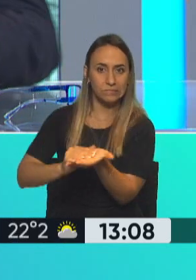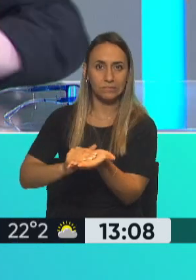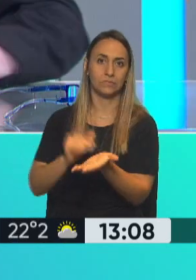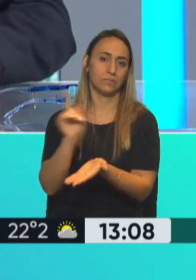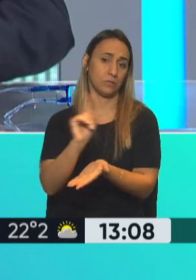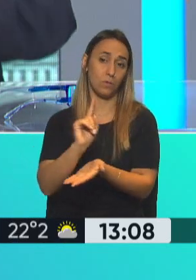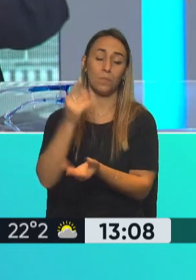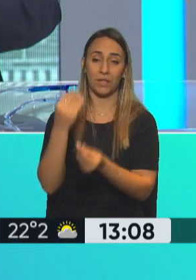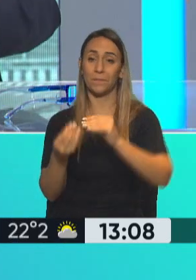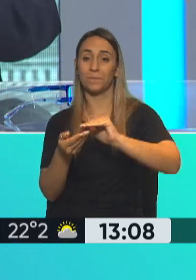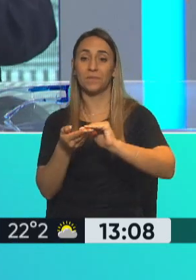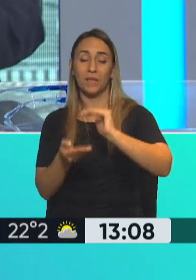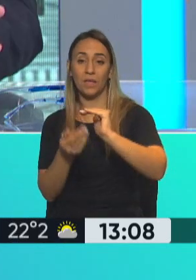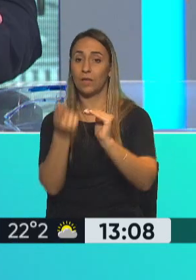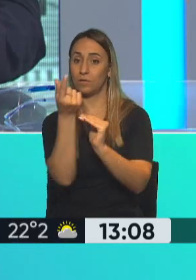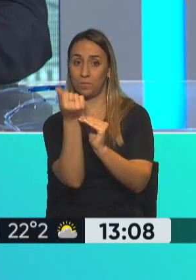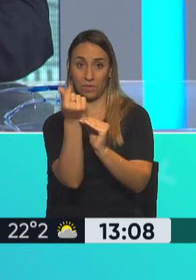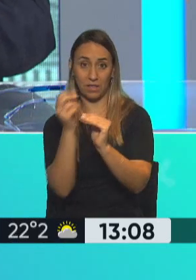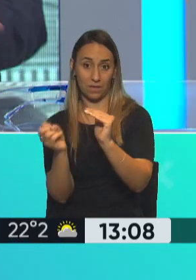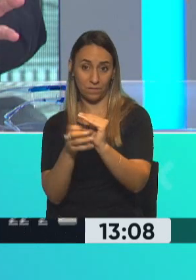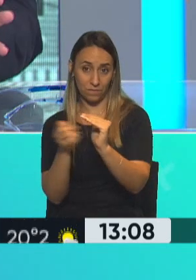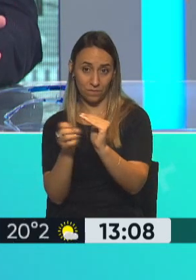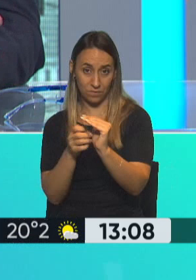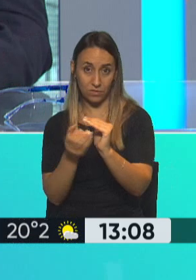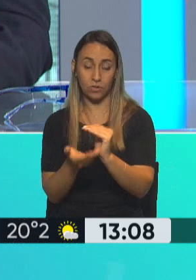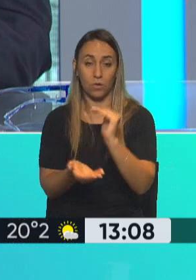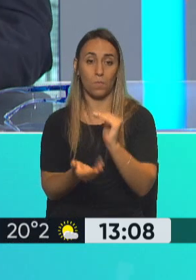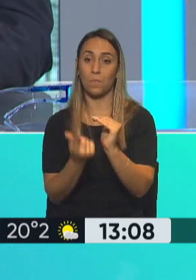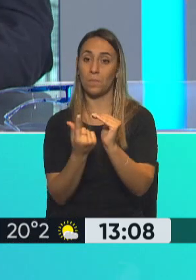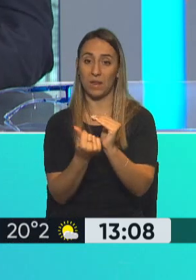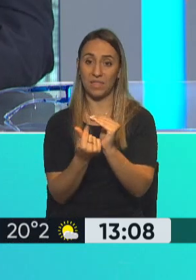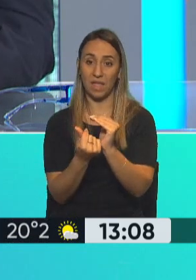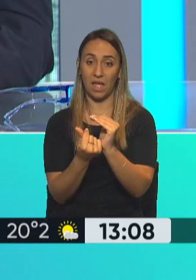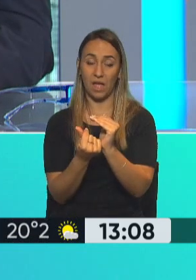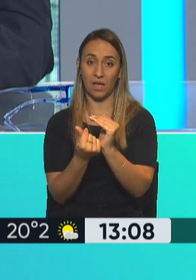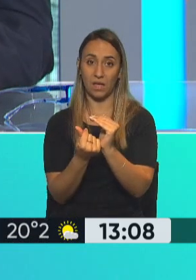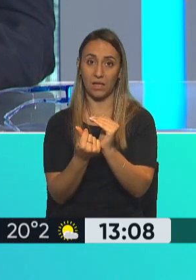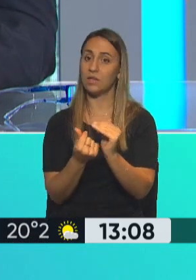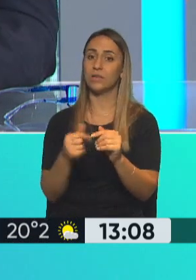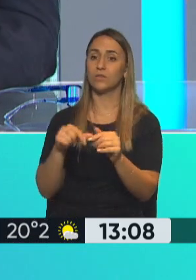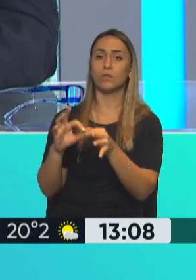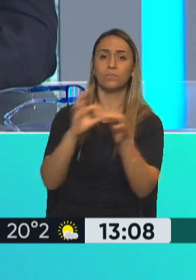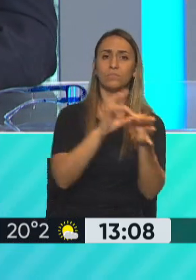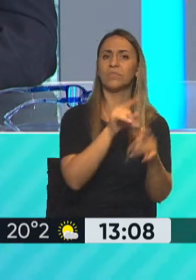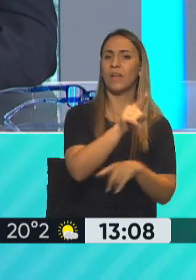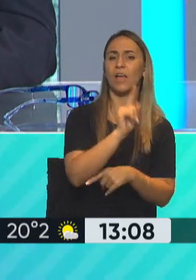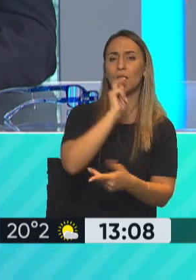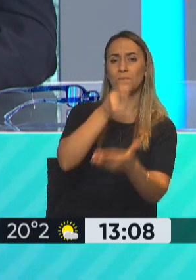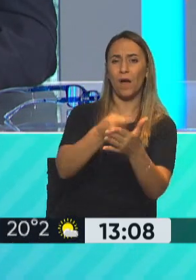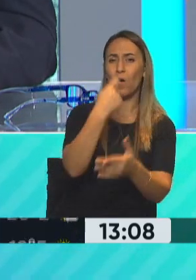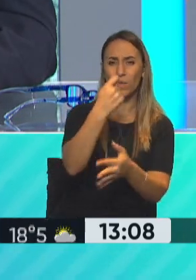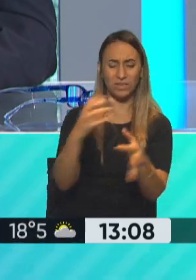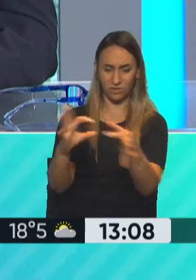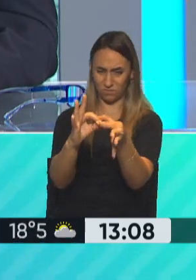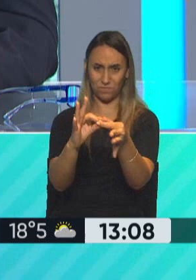stock de los activos que tenga el Fondo de Garantía de Sustentabilidad no se vincula con el pago de las jubilaciones. Es